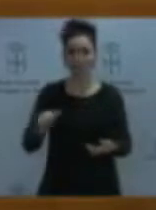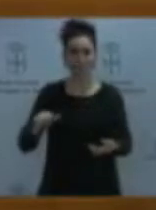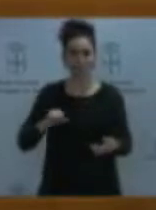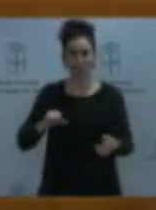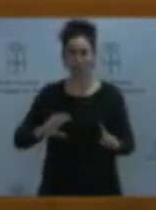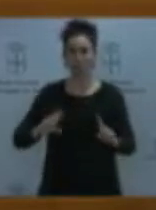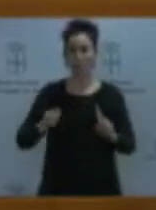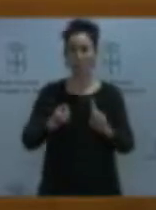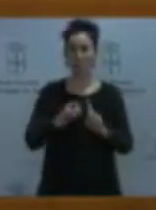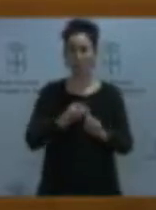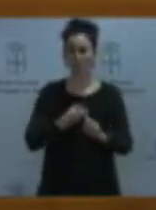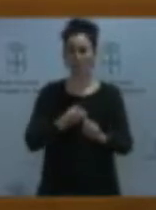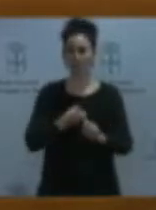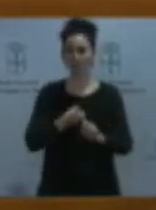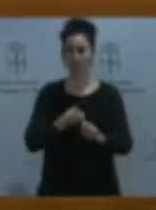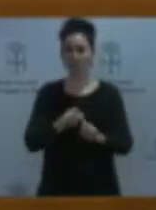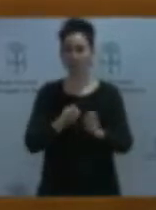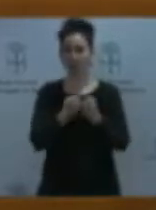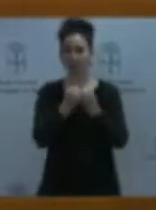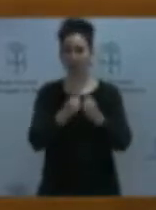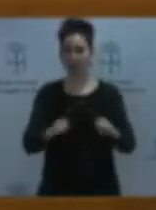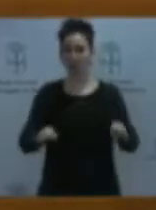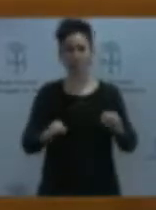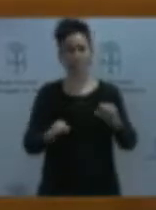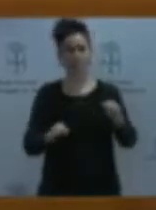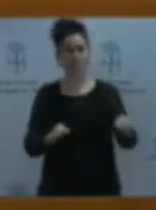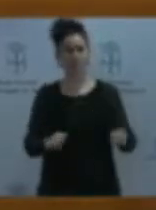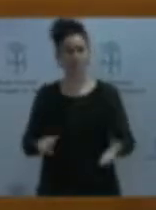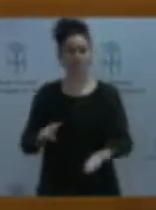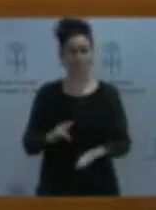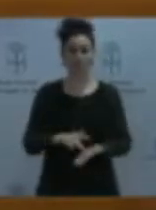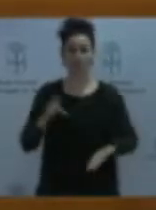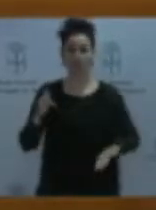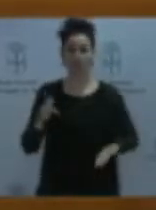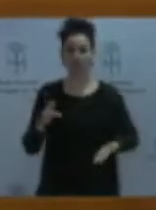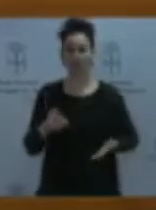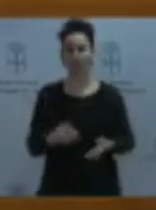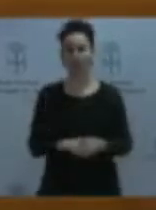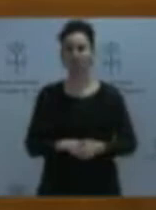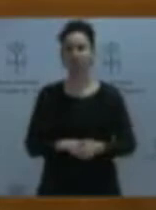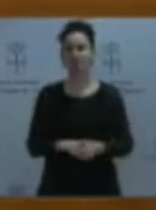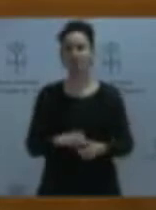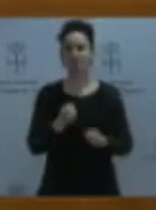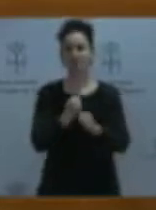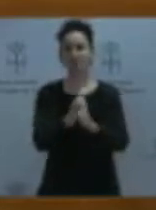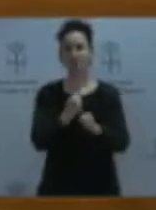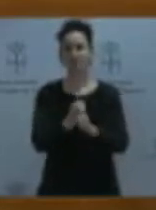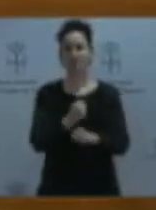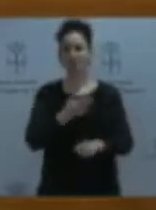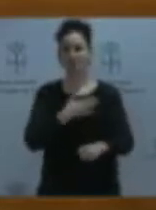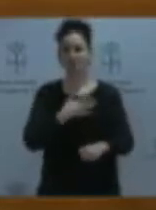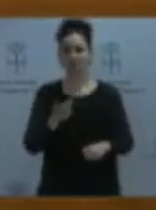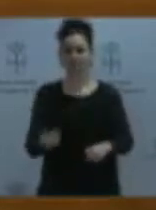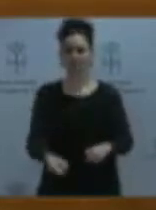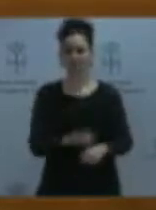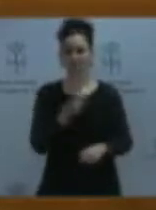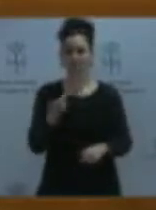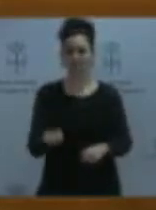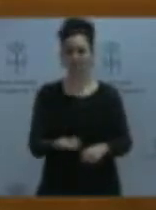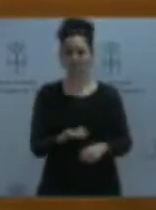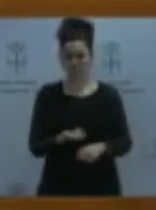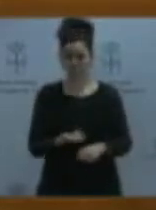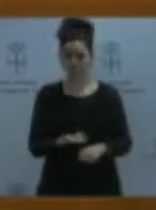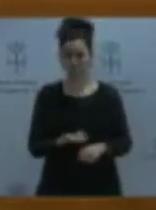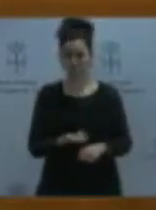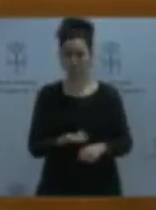hacen. Con lo cual, tenemos que las labores propias de bomberos de ambas categorías las